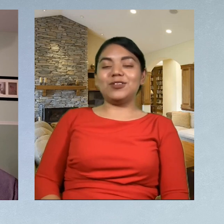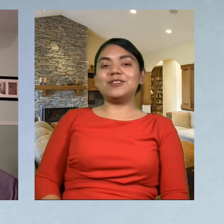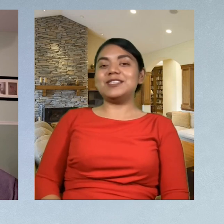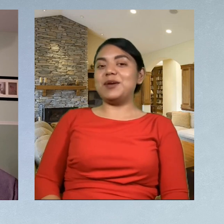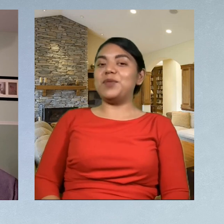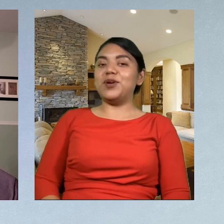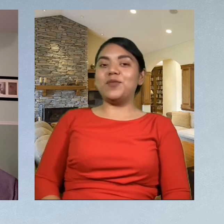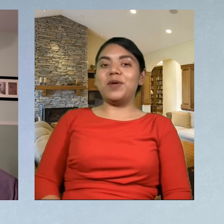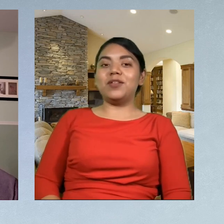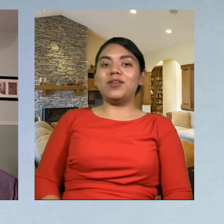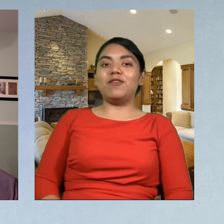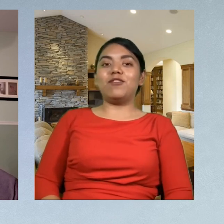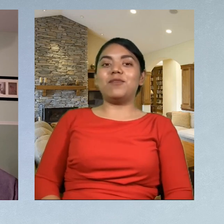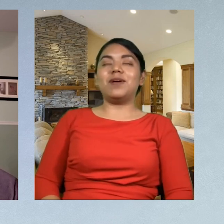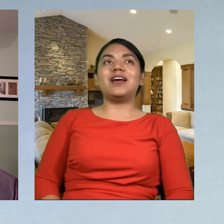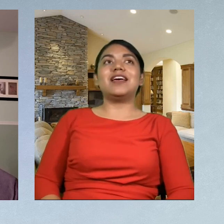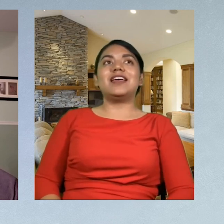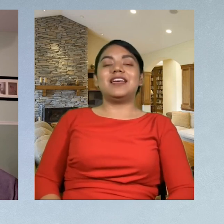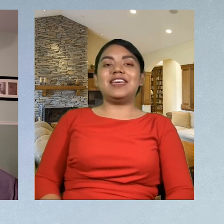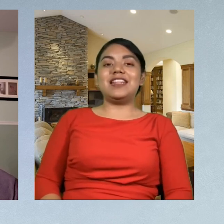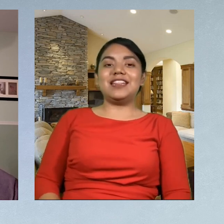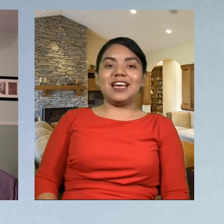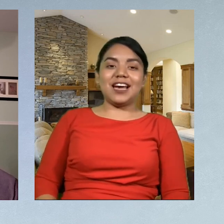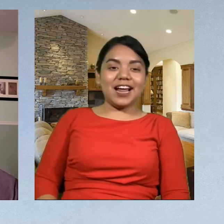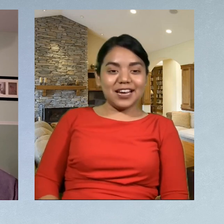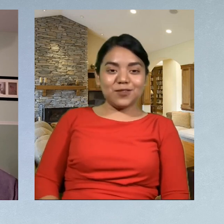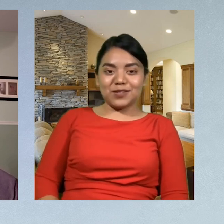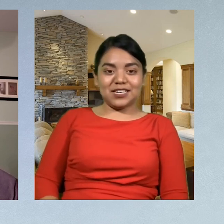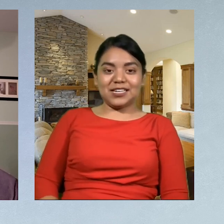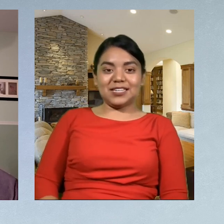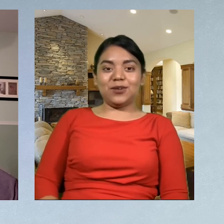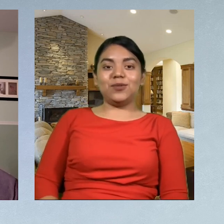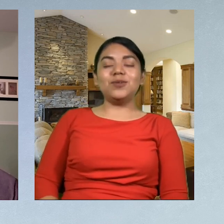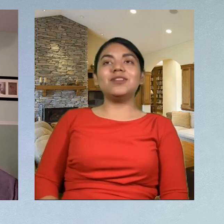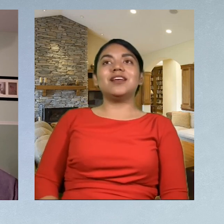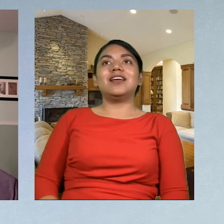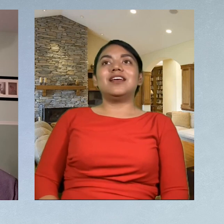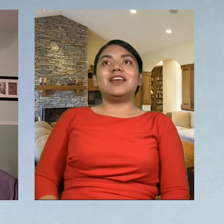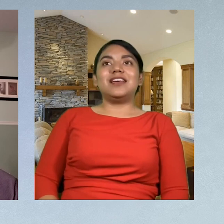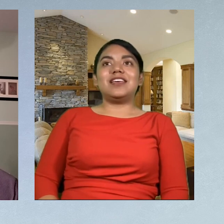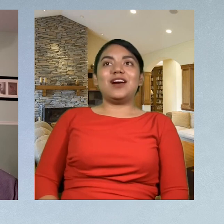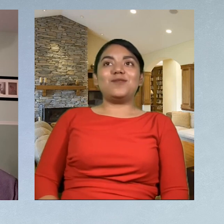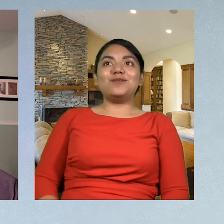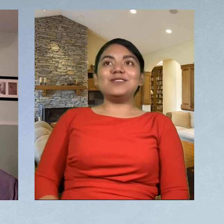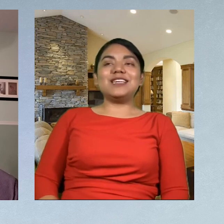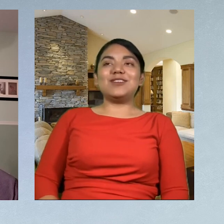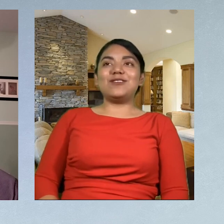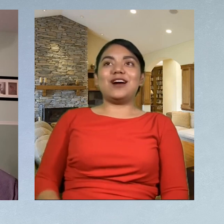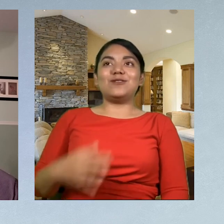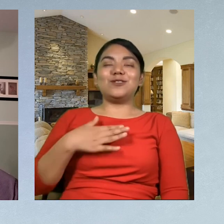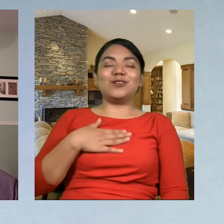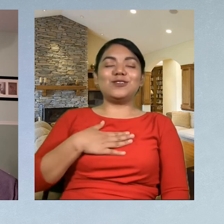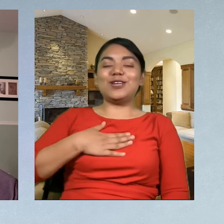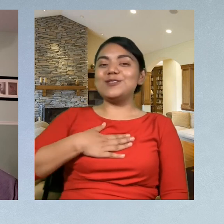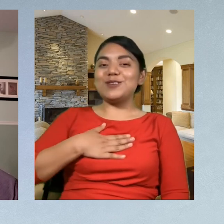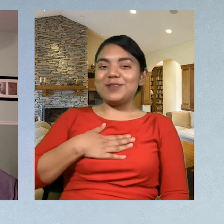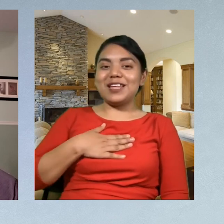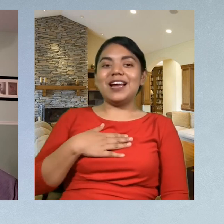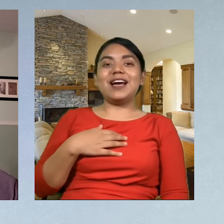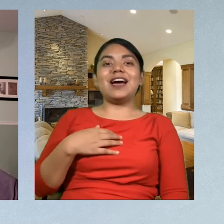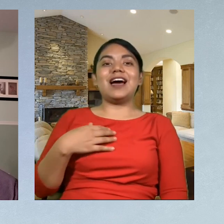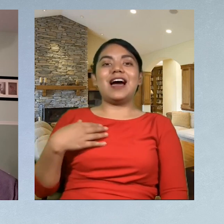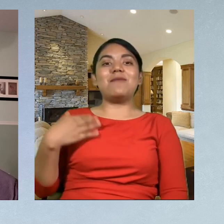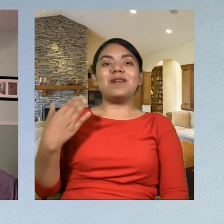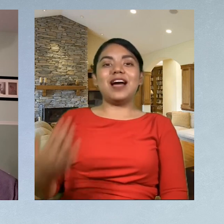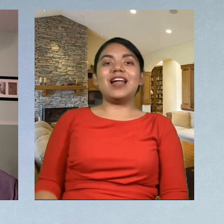alto. Dios está preocupado de forma integral en nuestra salud y aún si no, a nosotros se nos